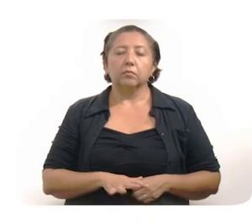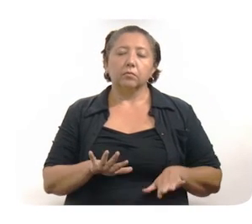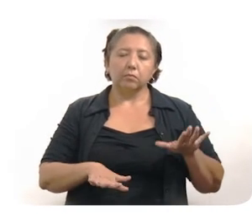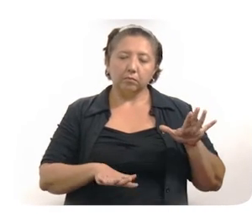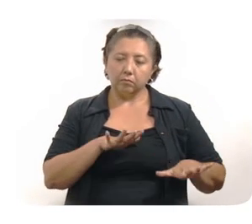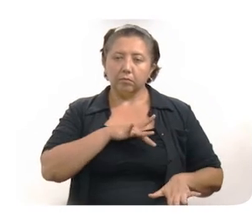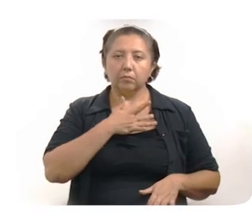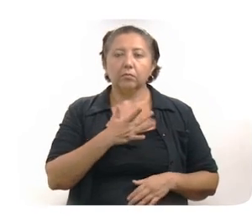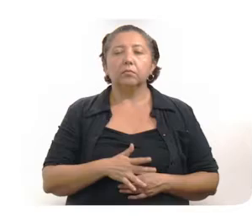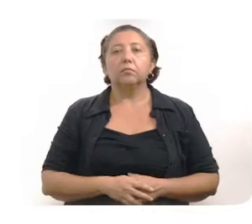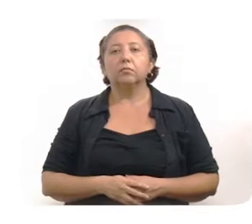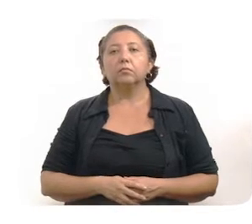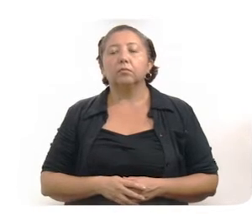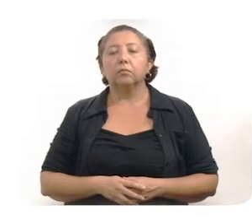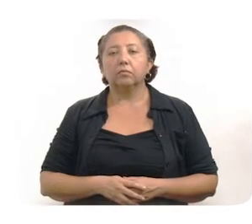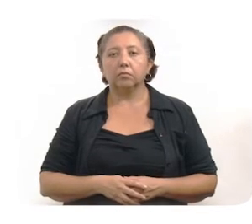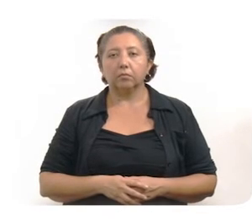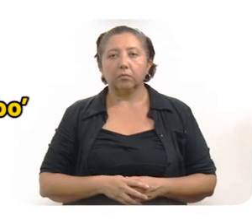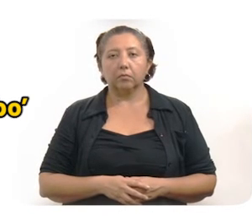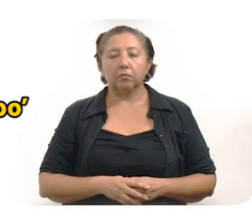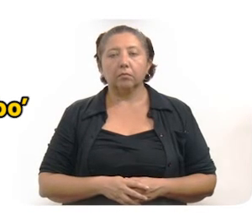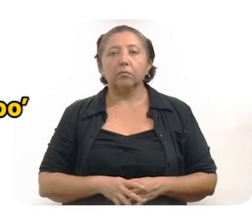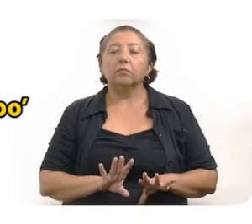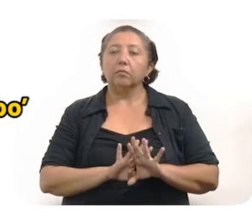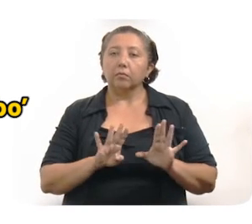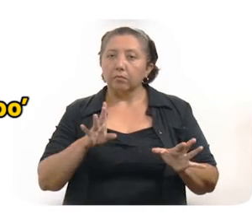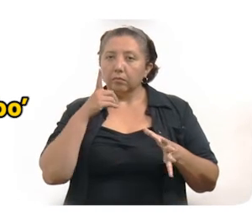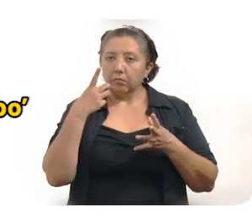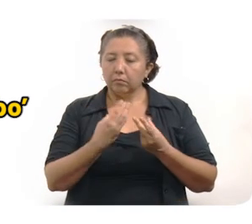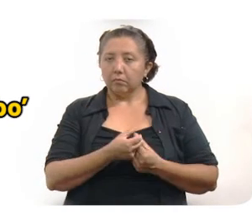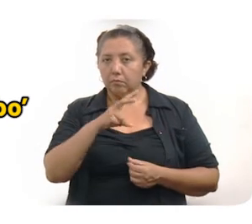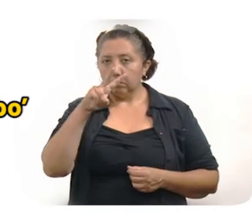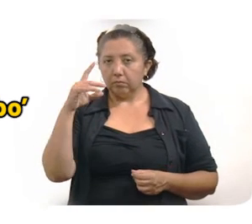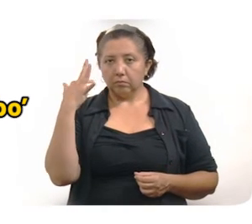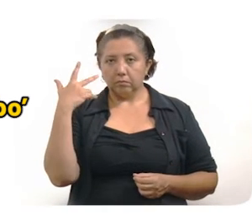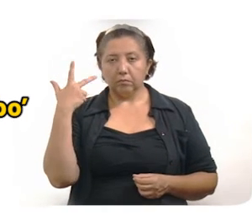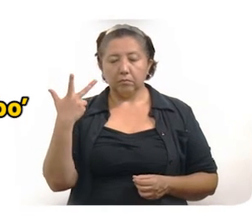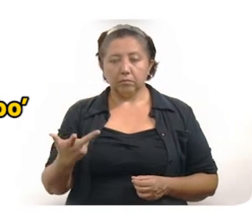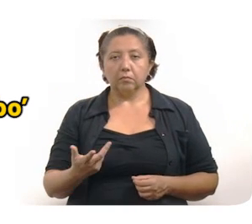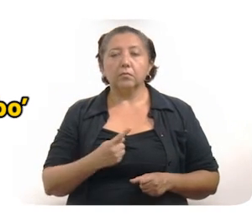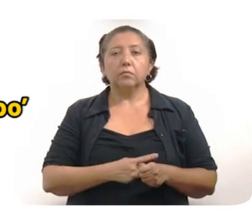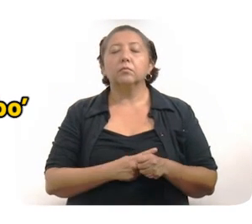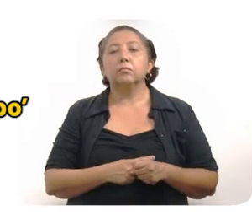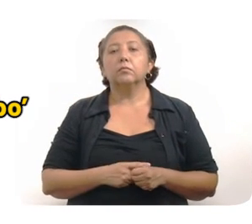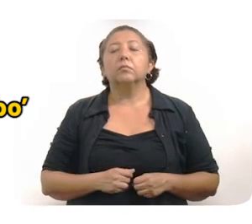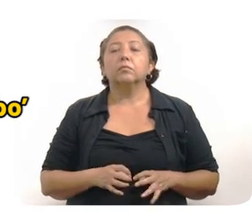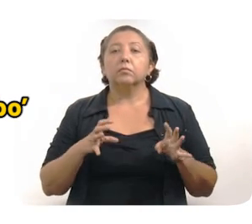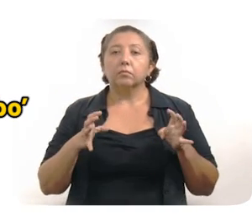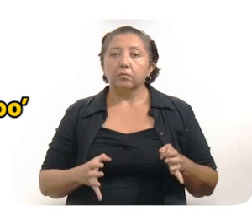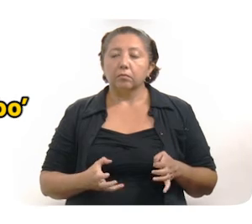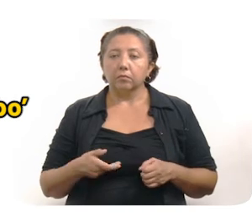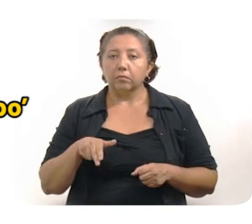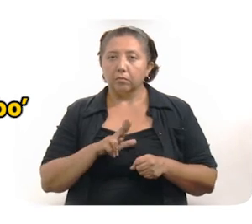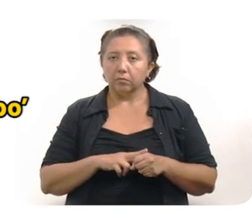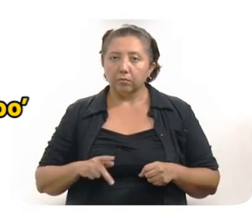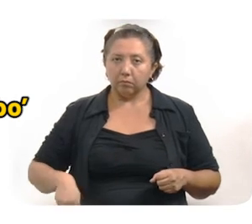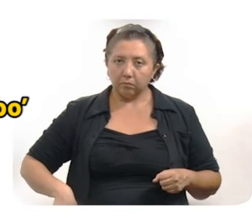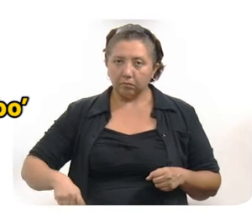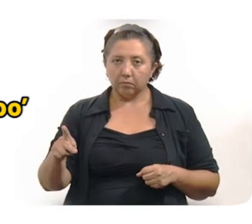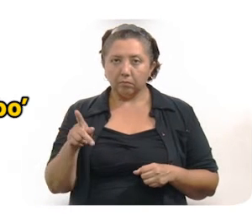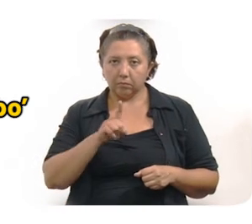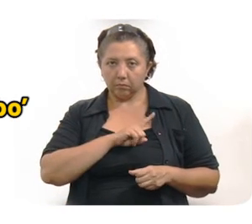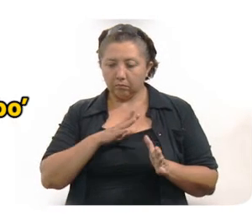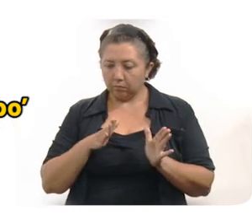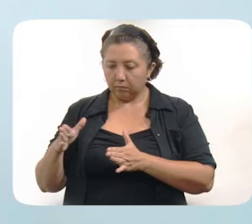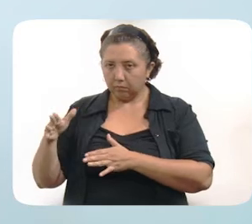presentan síntomas leves como ya mencionamos 258 de los casos positivos están en hospitales públicos y en